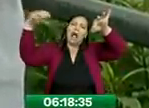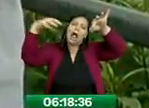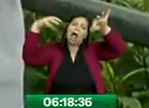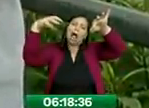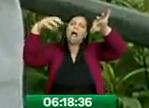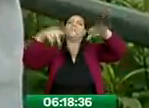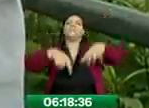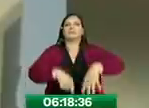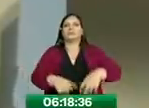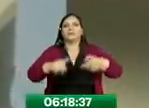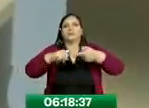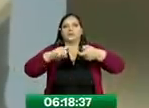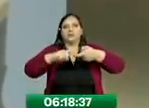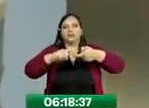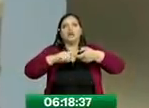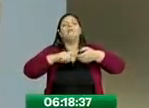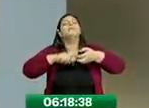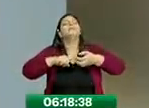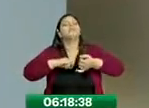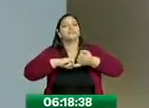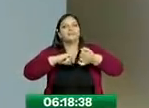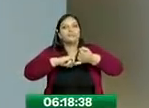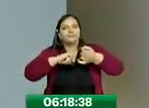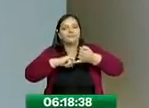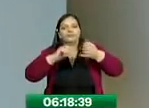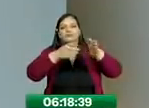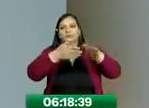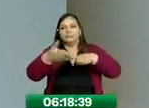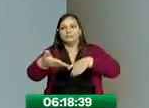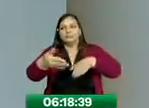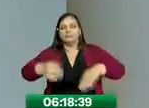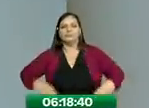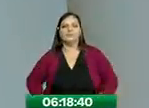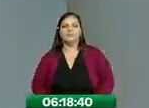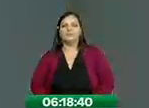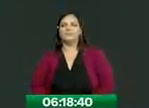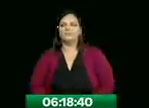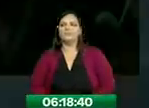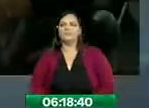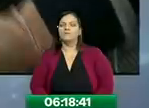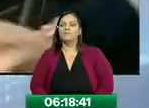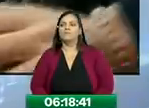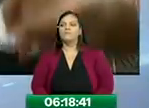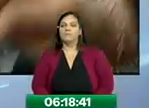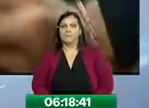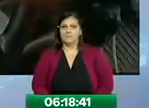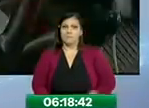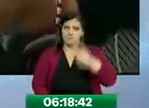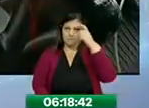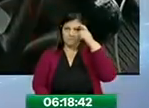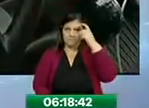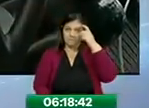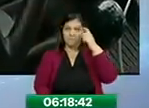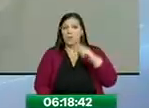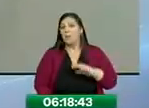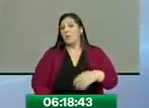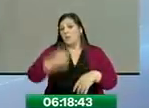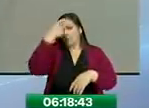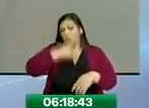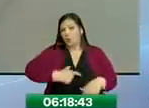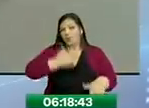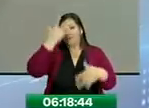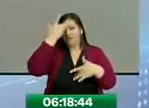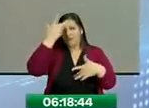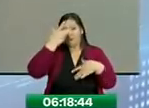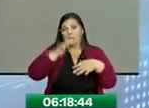en el ambiente, sino en la superficie. Se dice que el virus puede sobrevivir en superficies de horas hasta días, aproximadamente 7, 9 días,